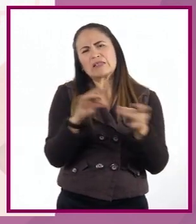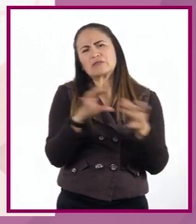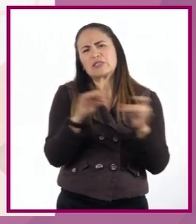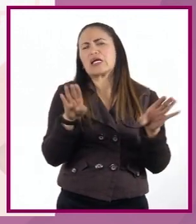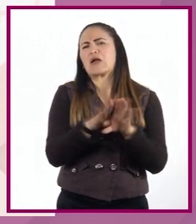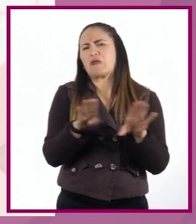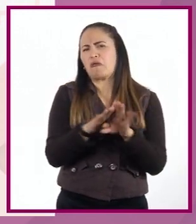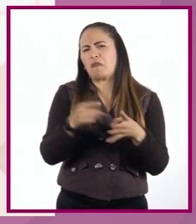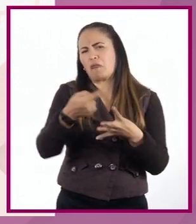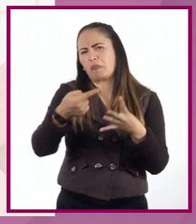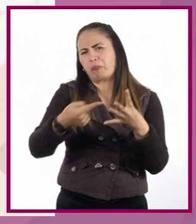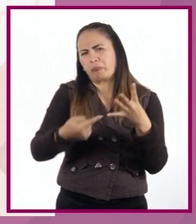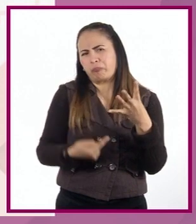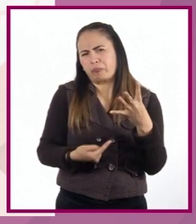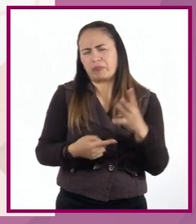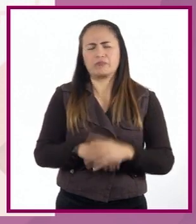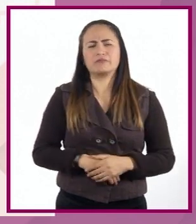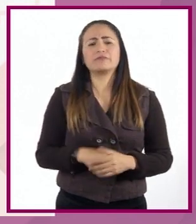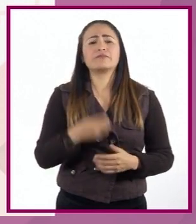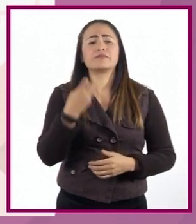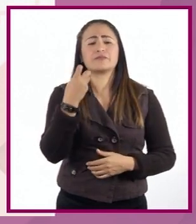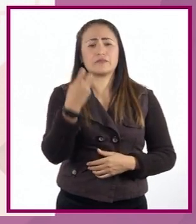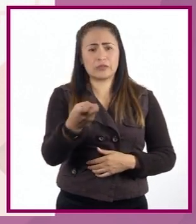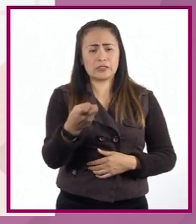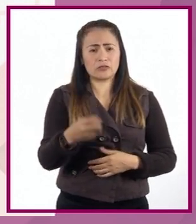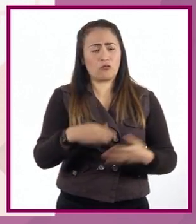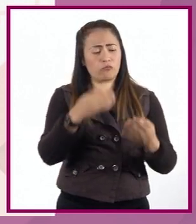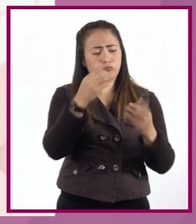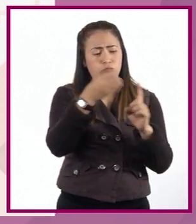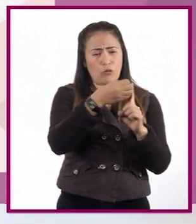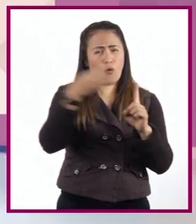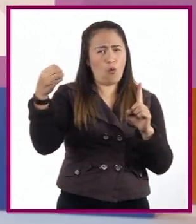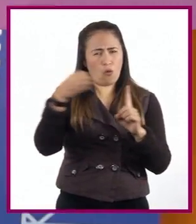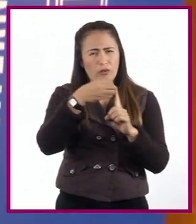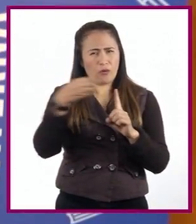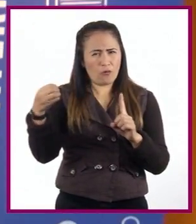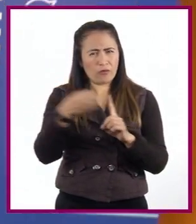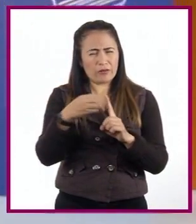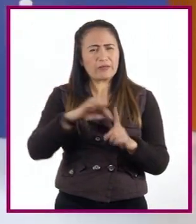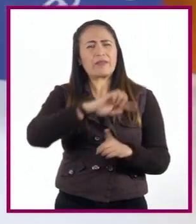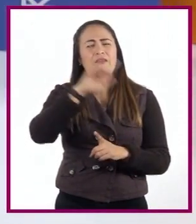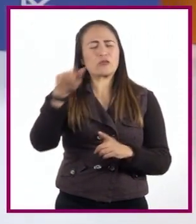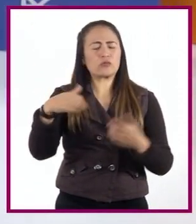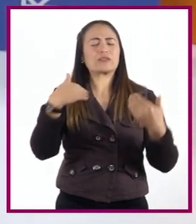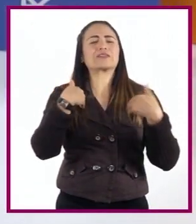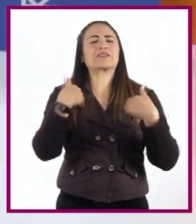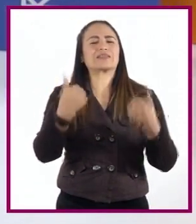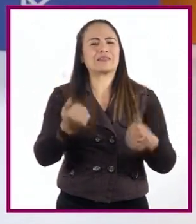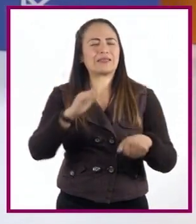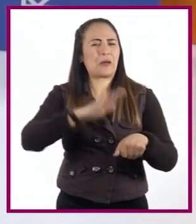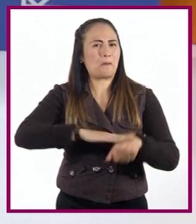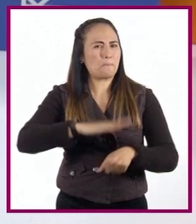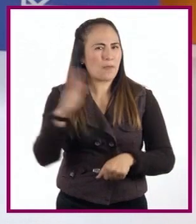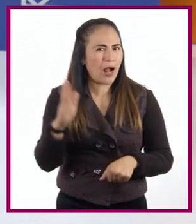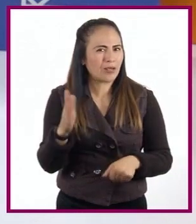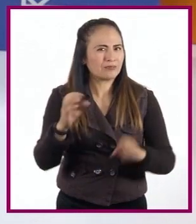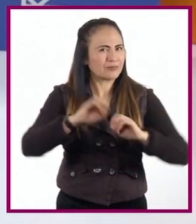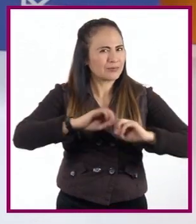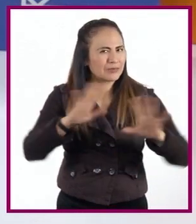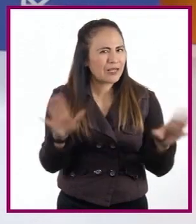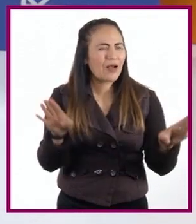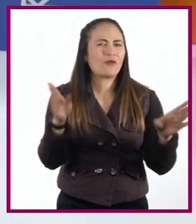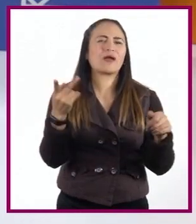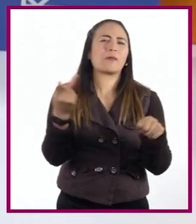pormenores. Por lo tanto, reconstruir una secuencia nos va a ayudar a entender con claridad cómo es que ocurrieron los